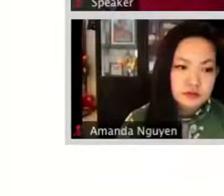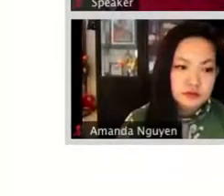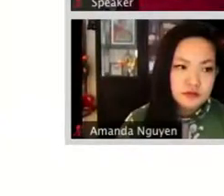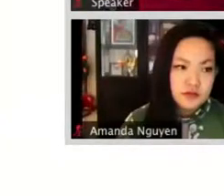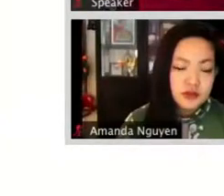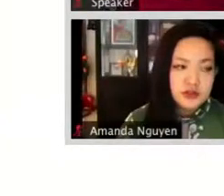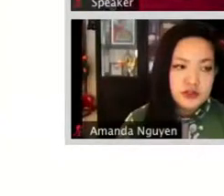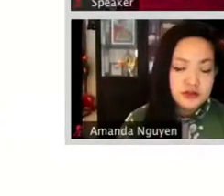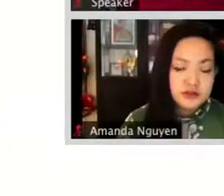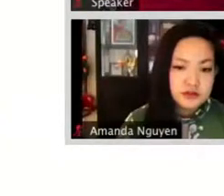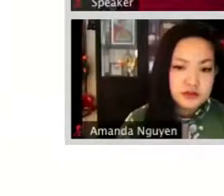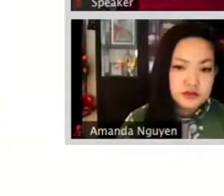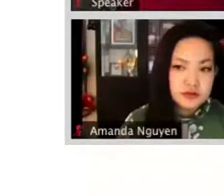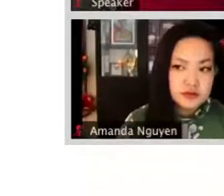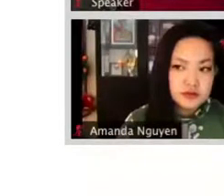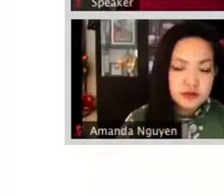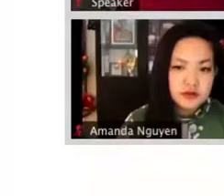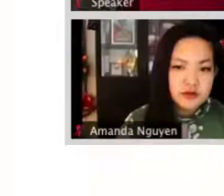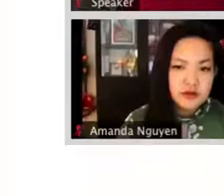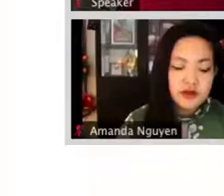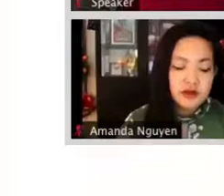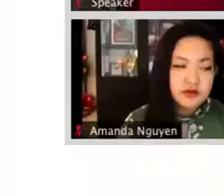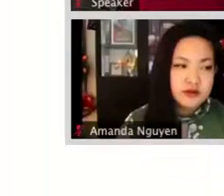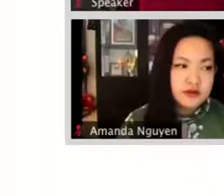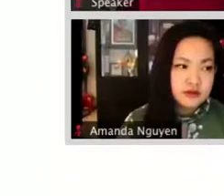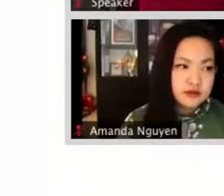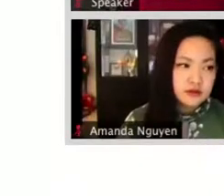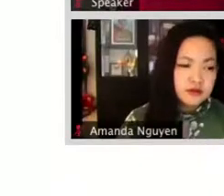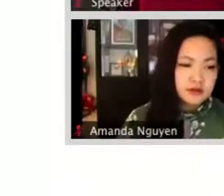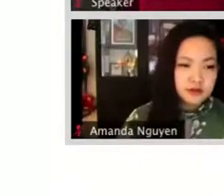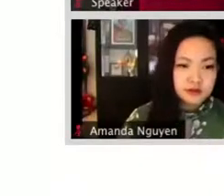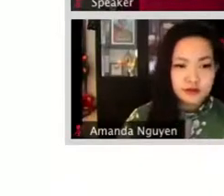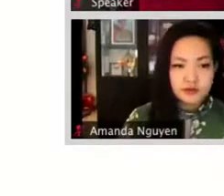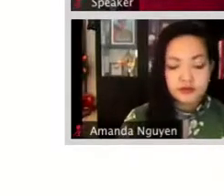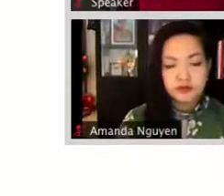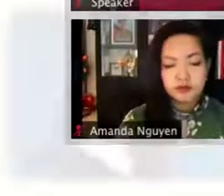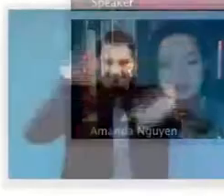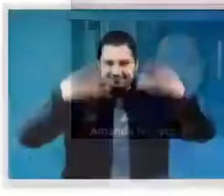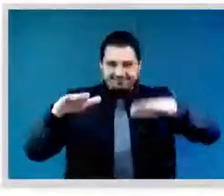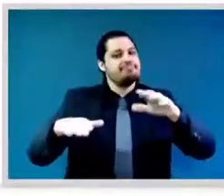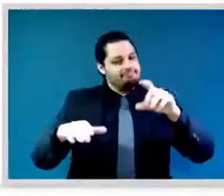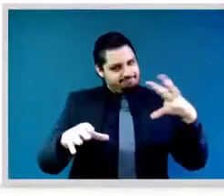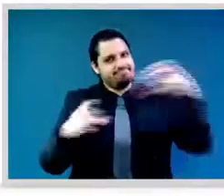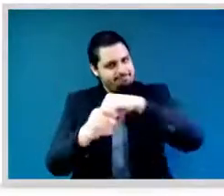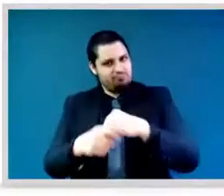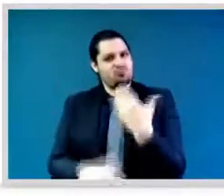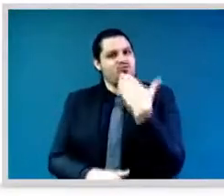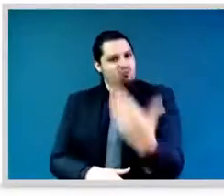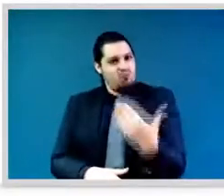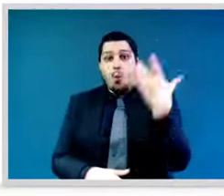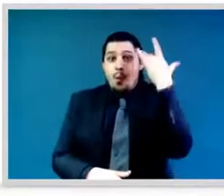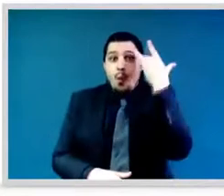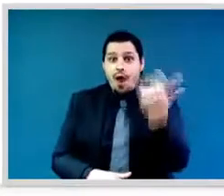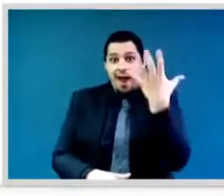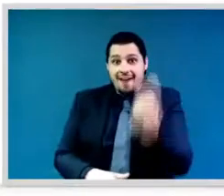debemos dejar bien en claro nuestro compromiso, las que ya hace tiempo que venimos batallando por la equidad de